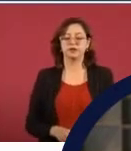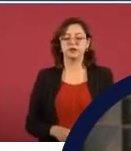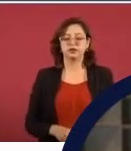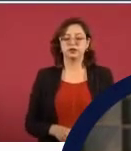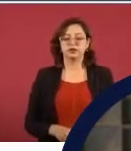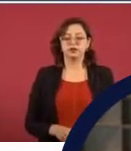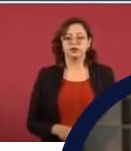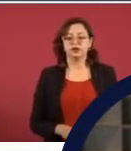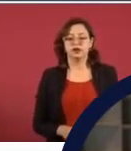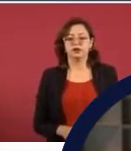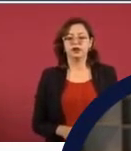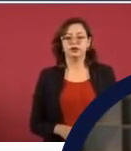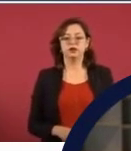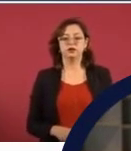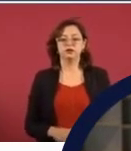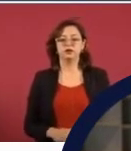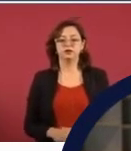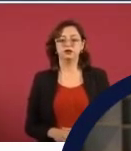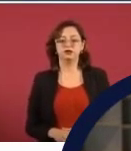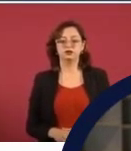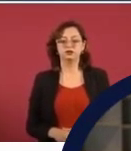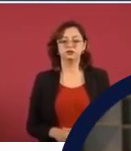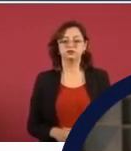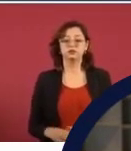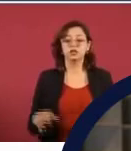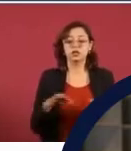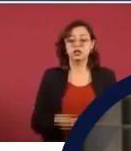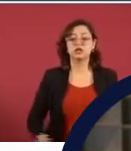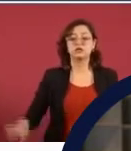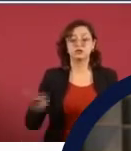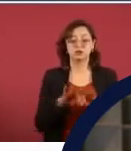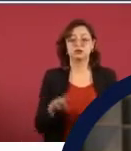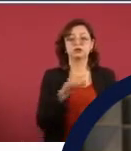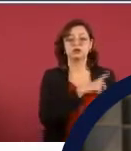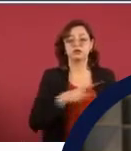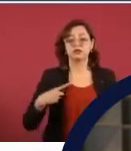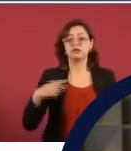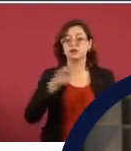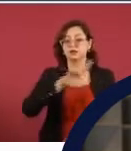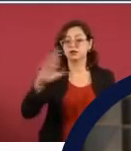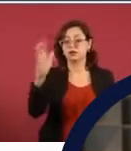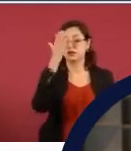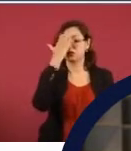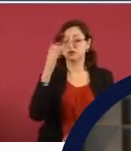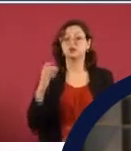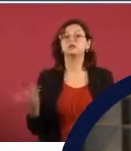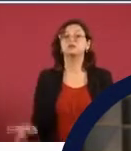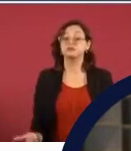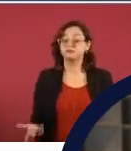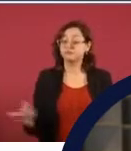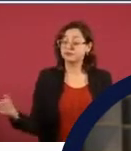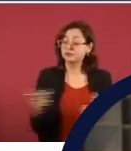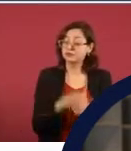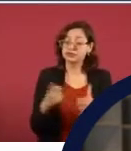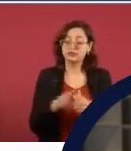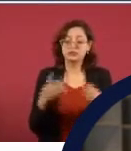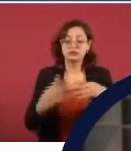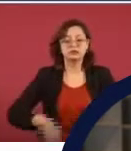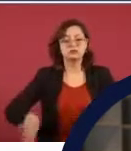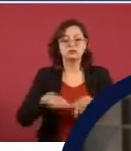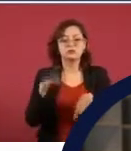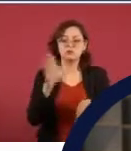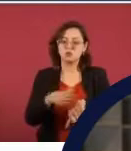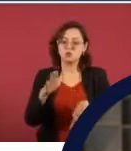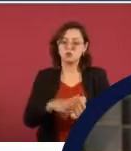hora, porque algo de lo que vimos este año, y ojalá cambien las condiciones, es que muchos empresarios que no se quieren confrontar con el